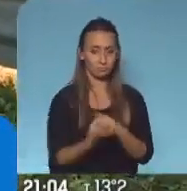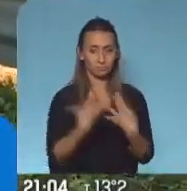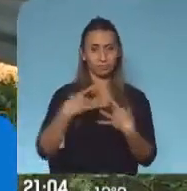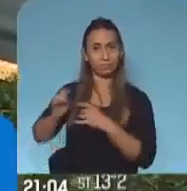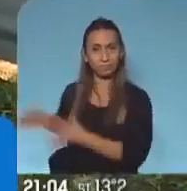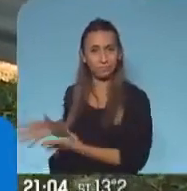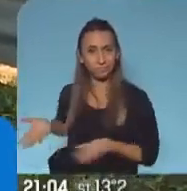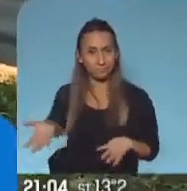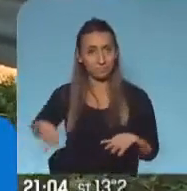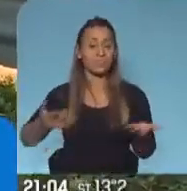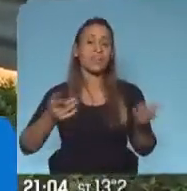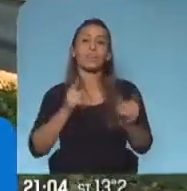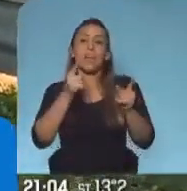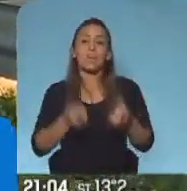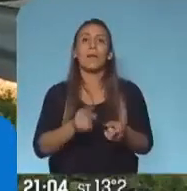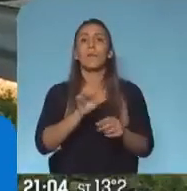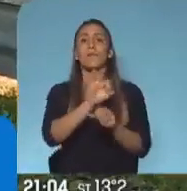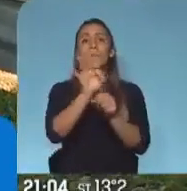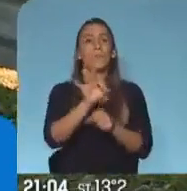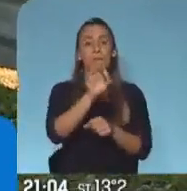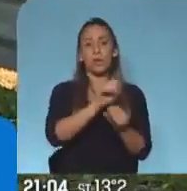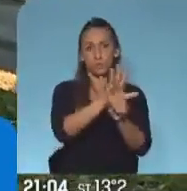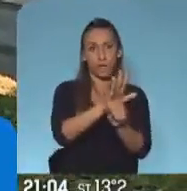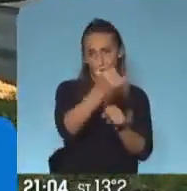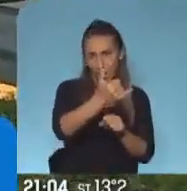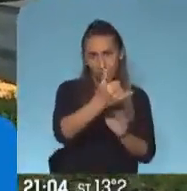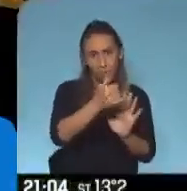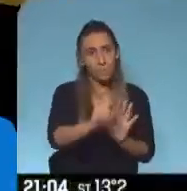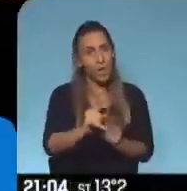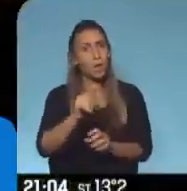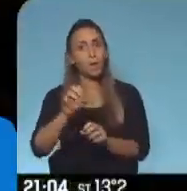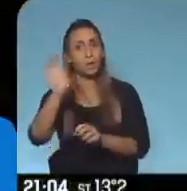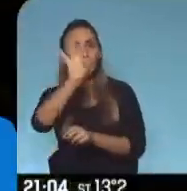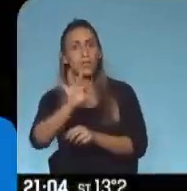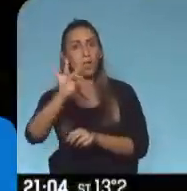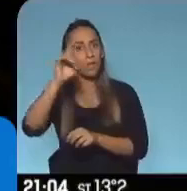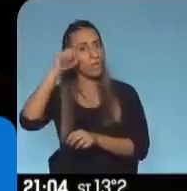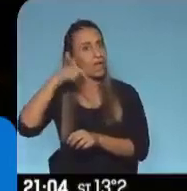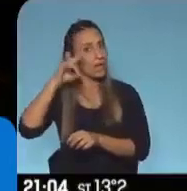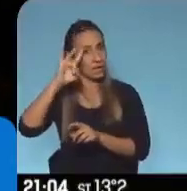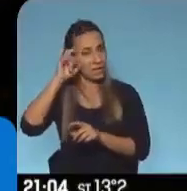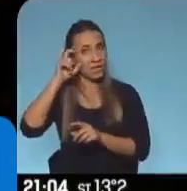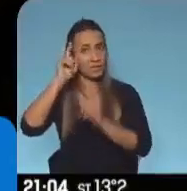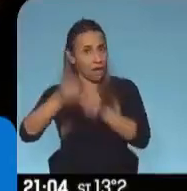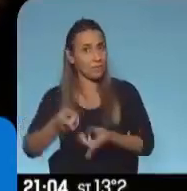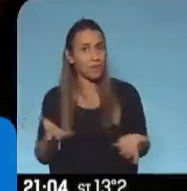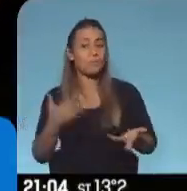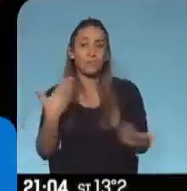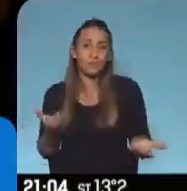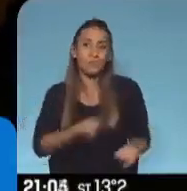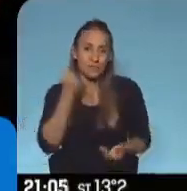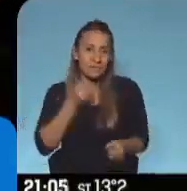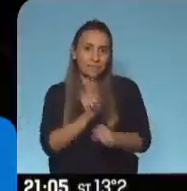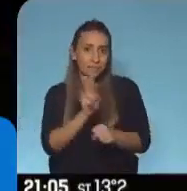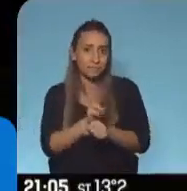tema del dengue, ¿no? Así que estamos todos complicados con esta situación. El sistema de recolección y limpieza en la ciudad de Buenos Aires